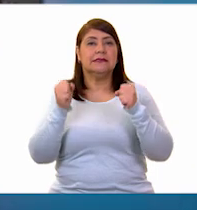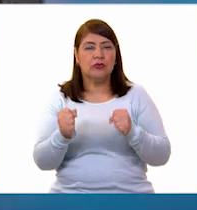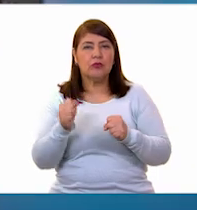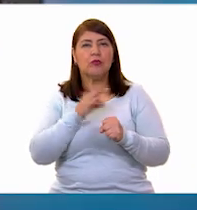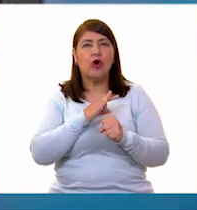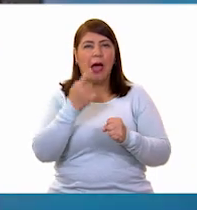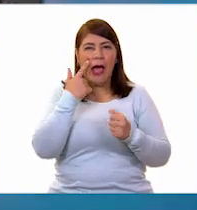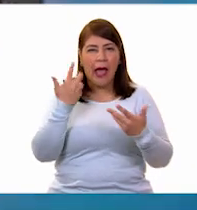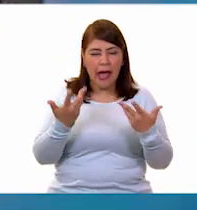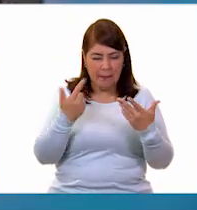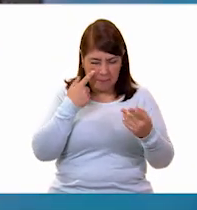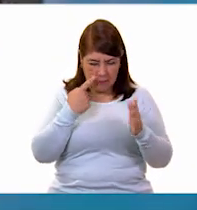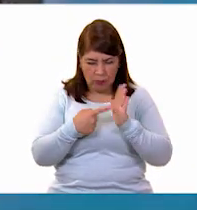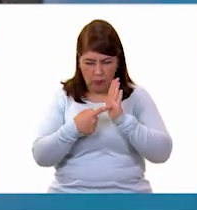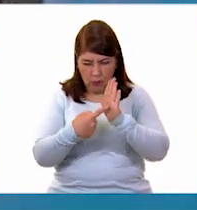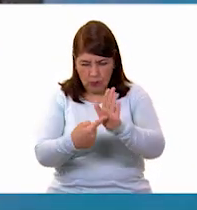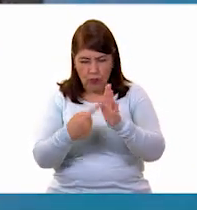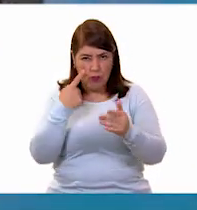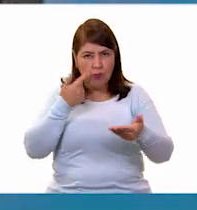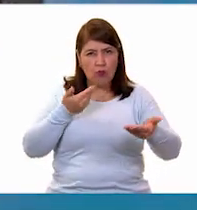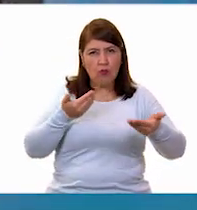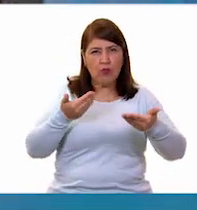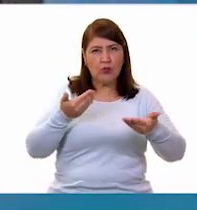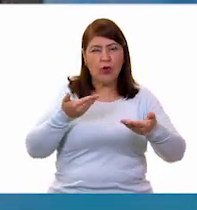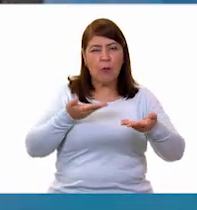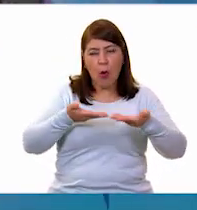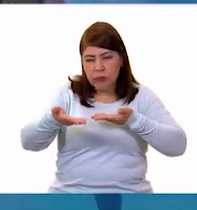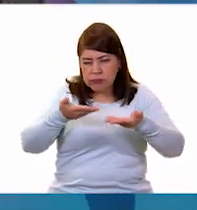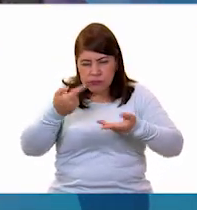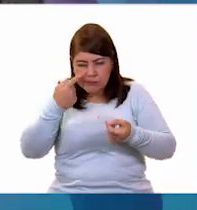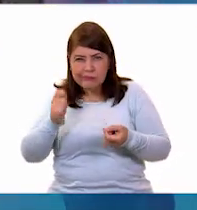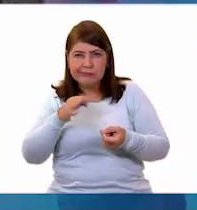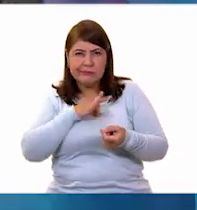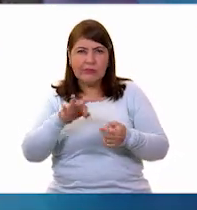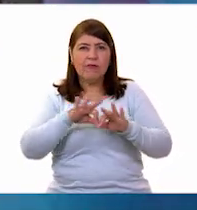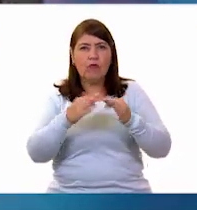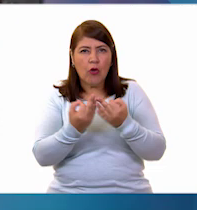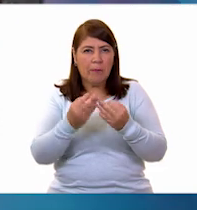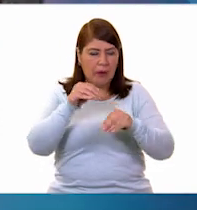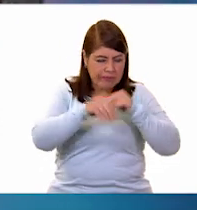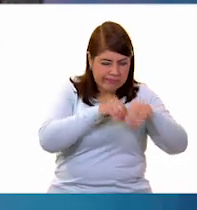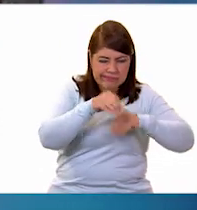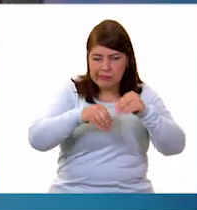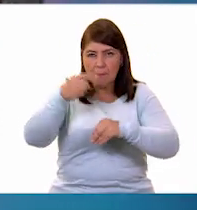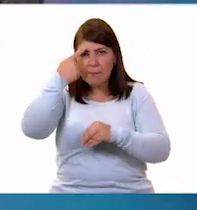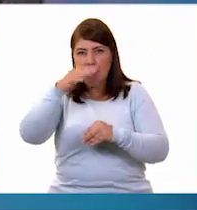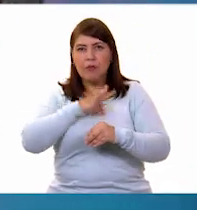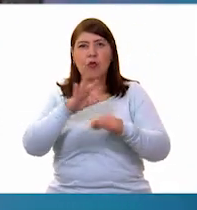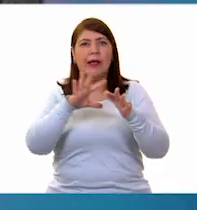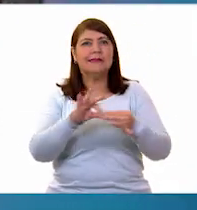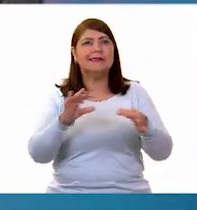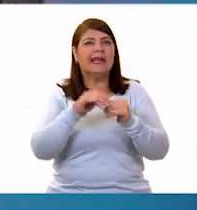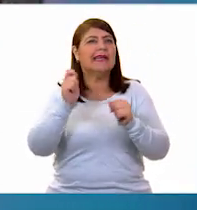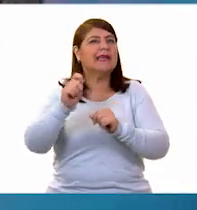modelos para explicar los fenómenos de la naturaleza. En este caso,